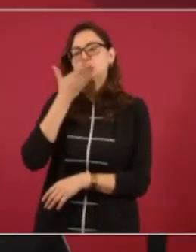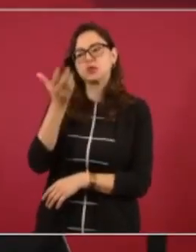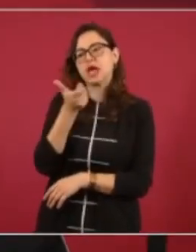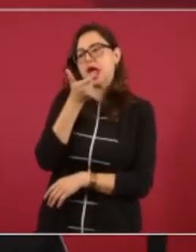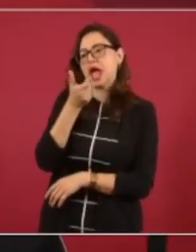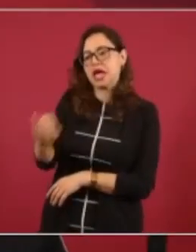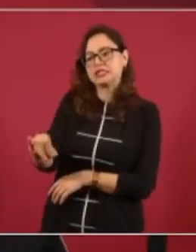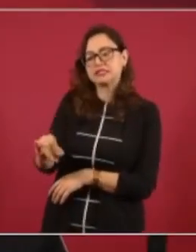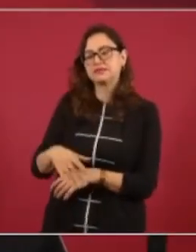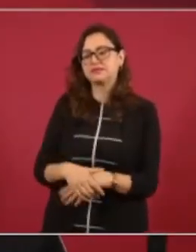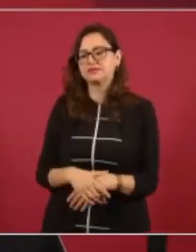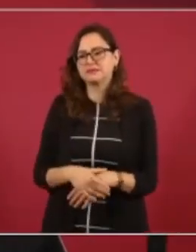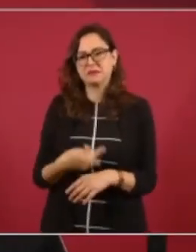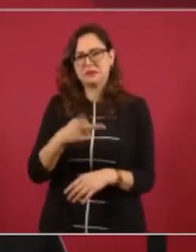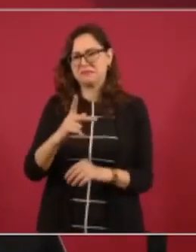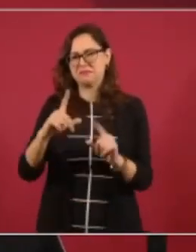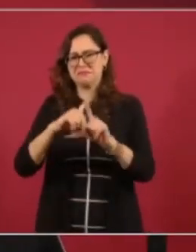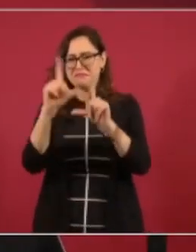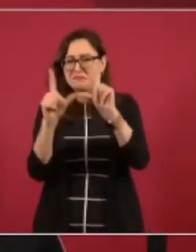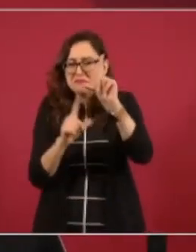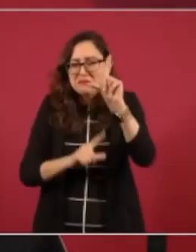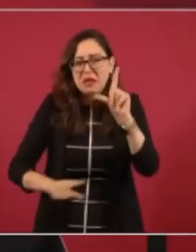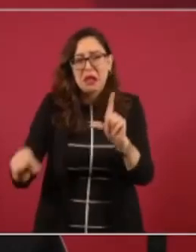en el mundo,